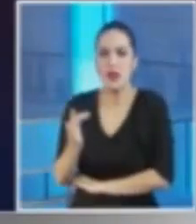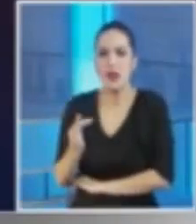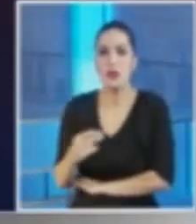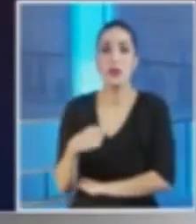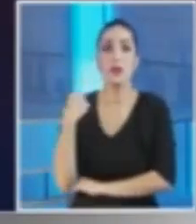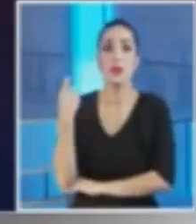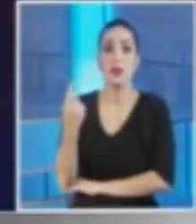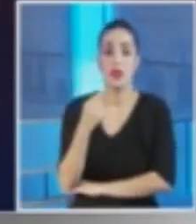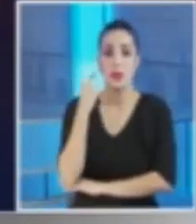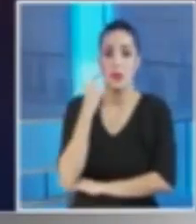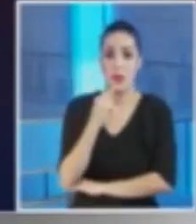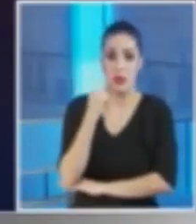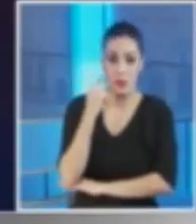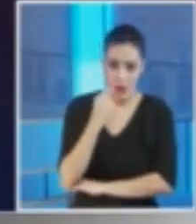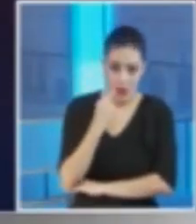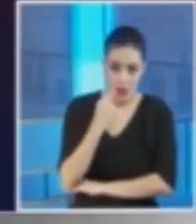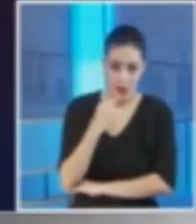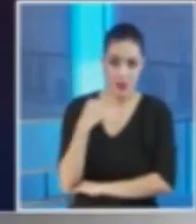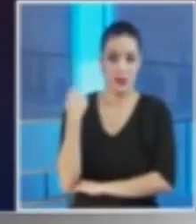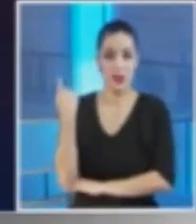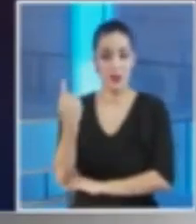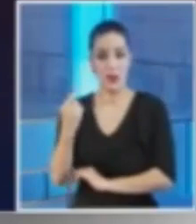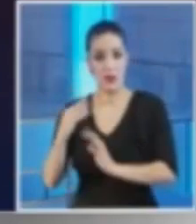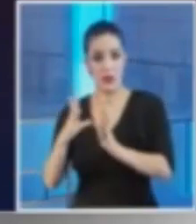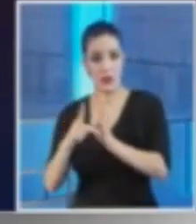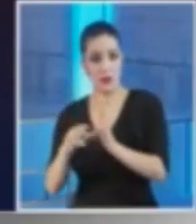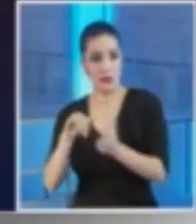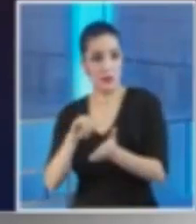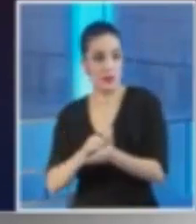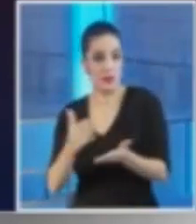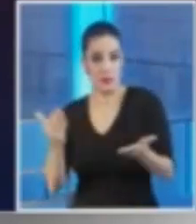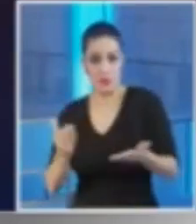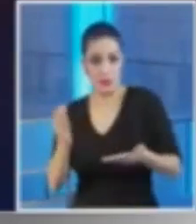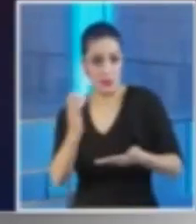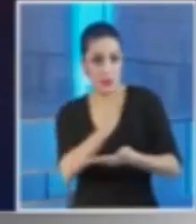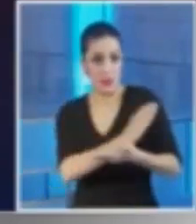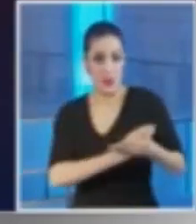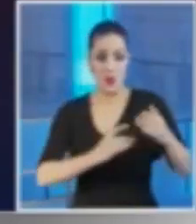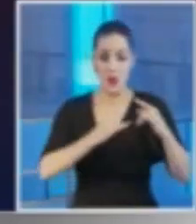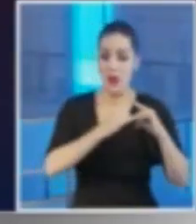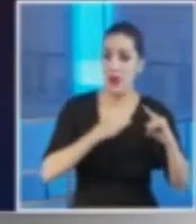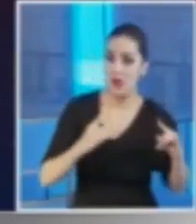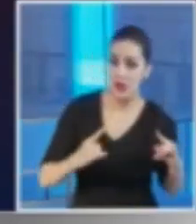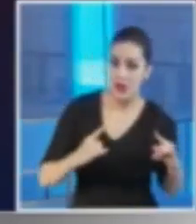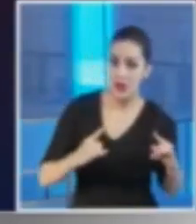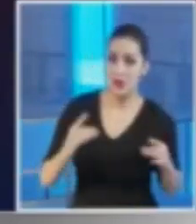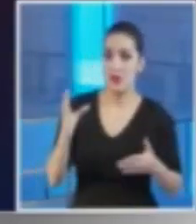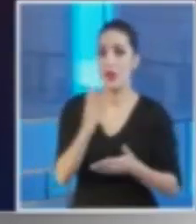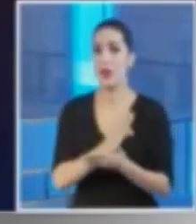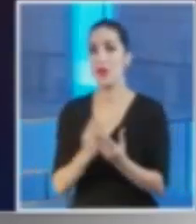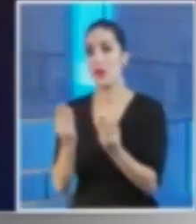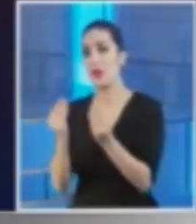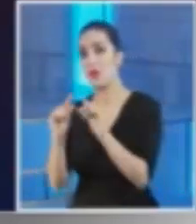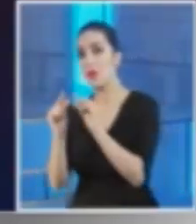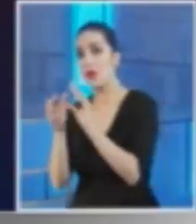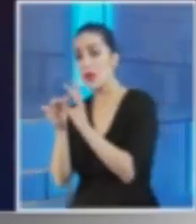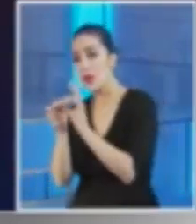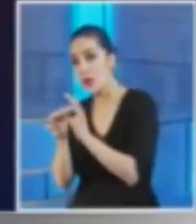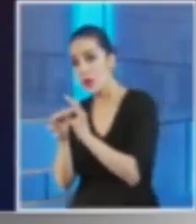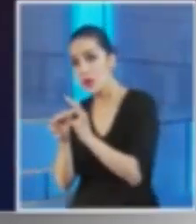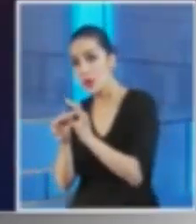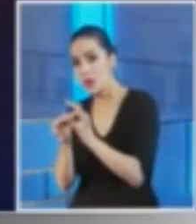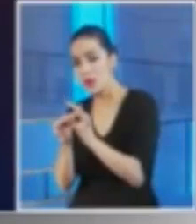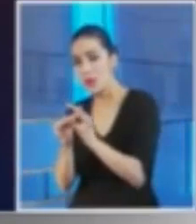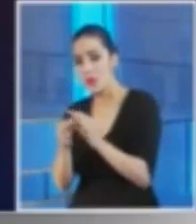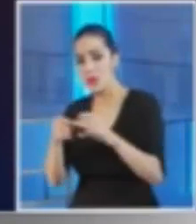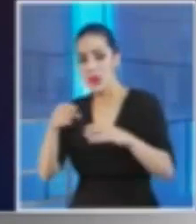mienten y nos roban? Ahí están, escuelas rancho, escuelas multigrado, jubilados en la calle, productores en la